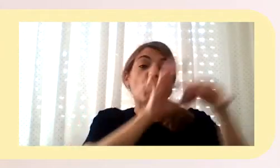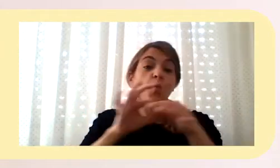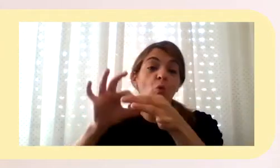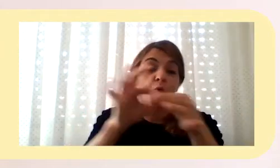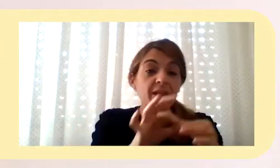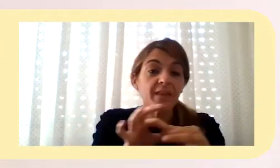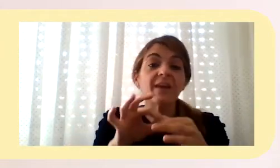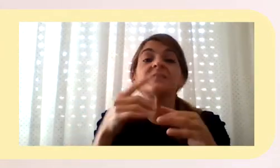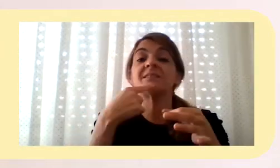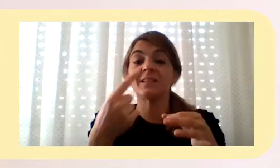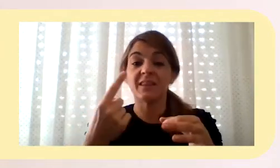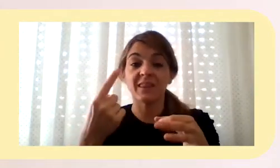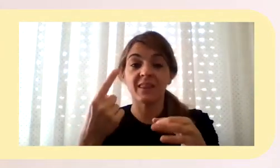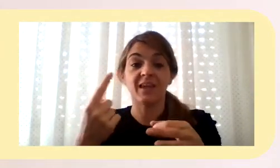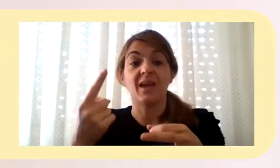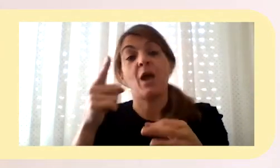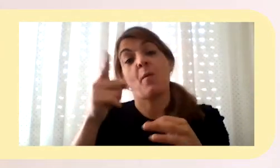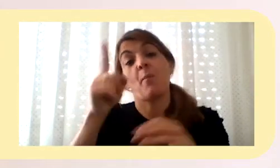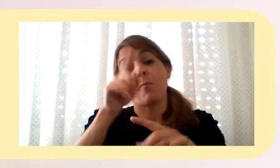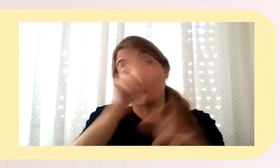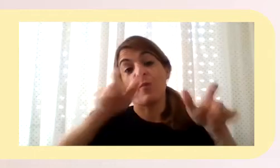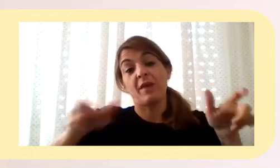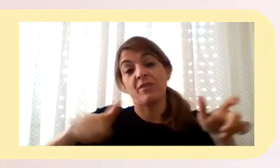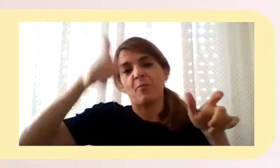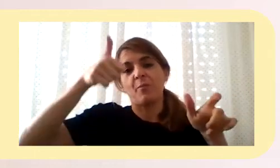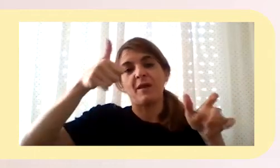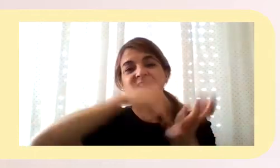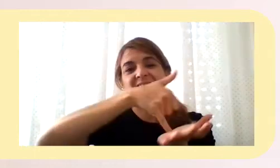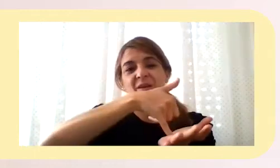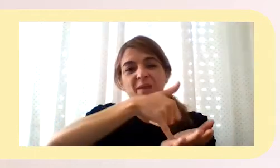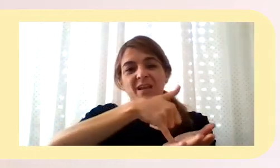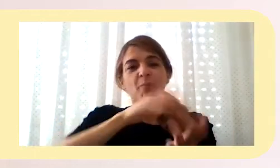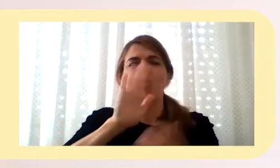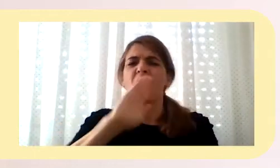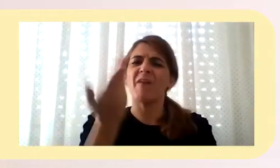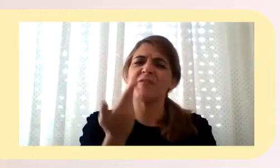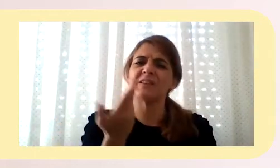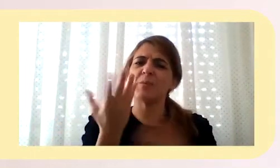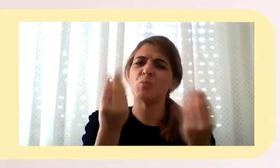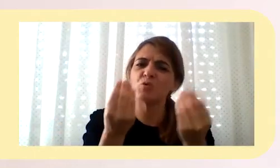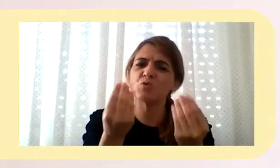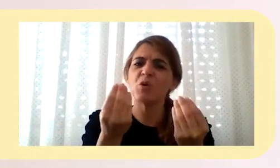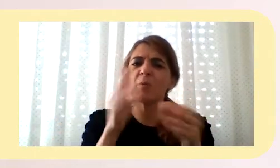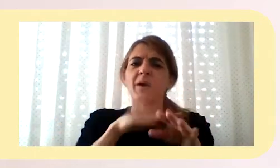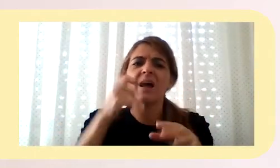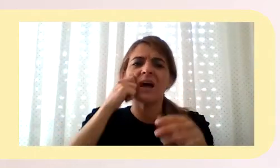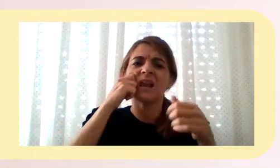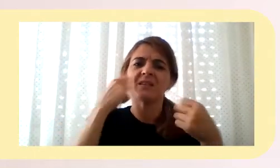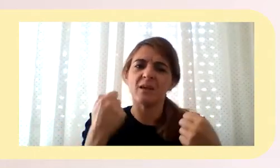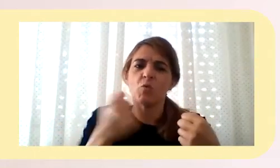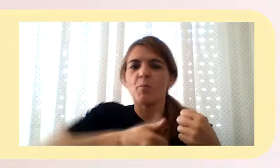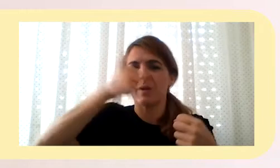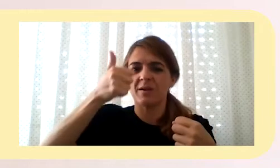representamos la población más vulnerable en lo que nos afecta en muchas cuestiones, pero especialmente en la salud, y por lo